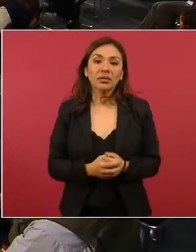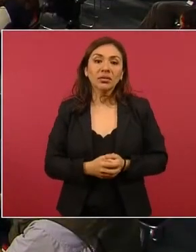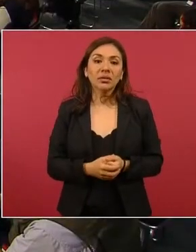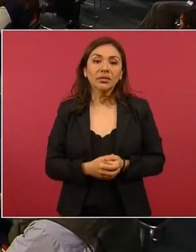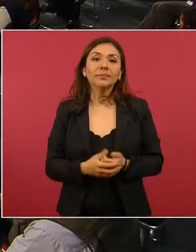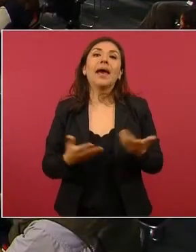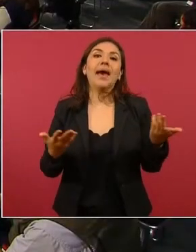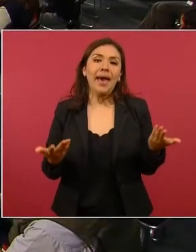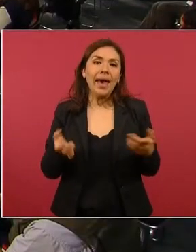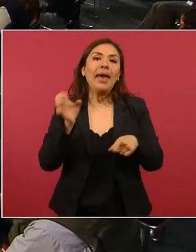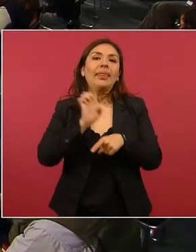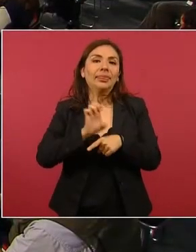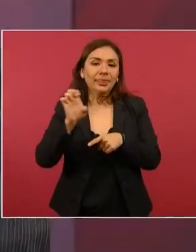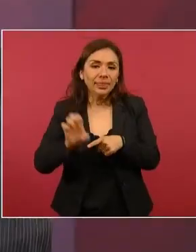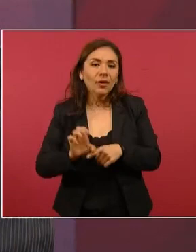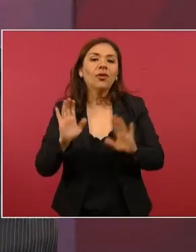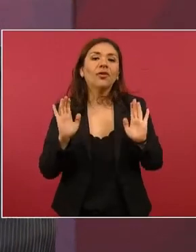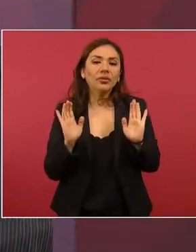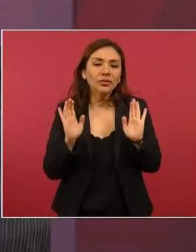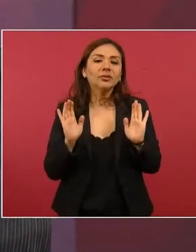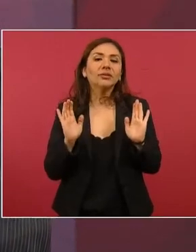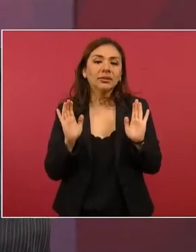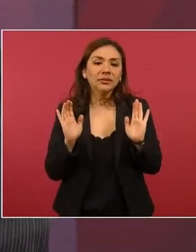Y entonces,